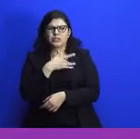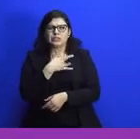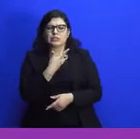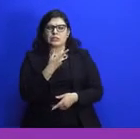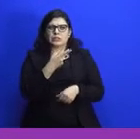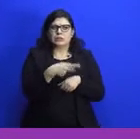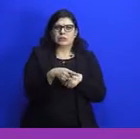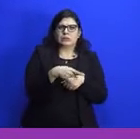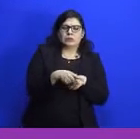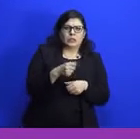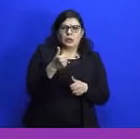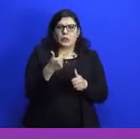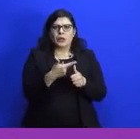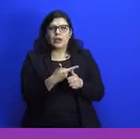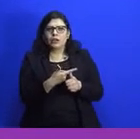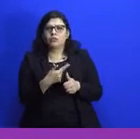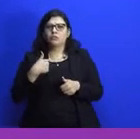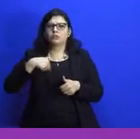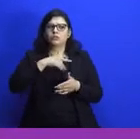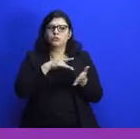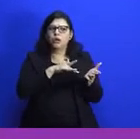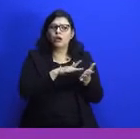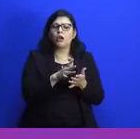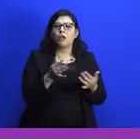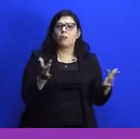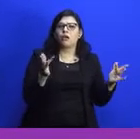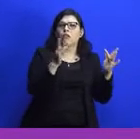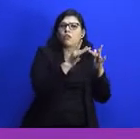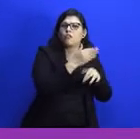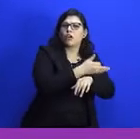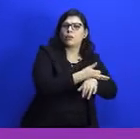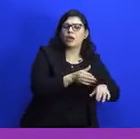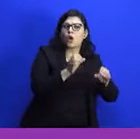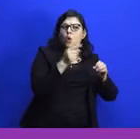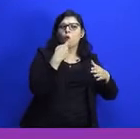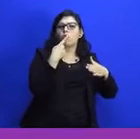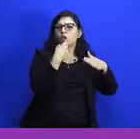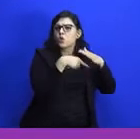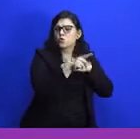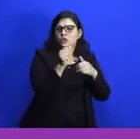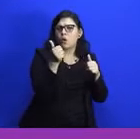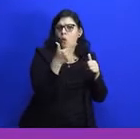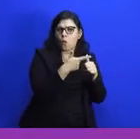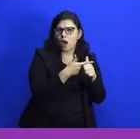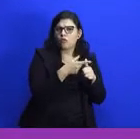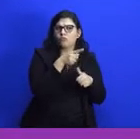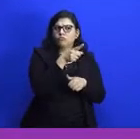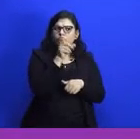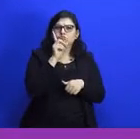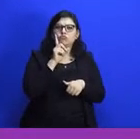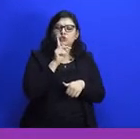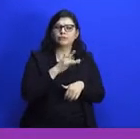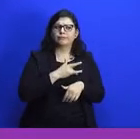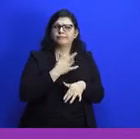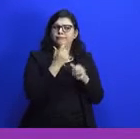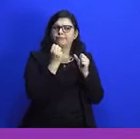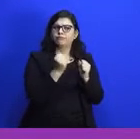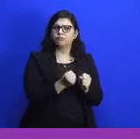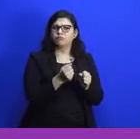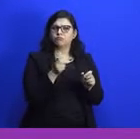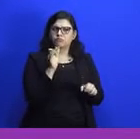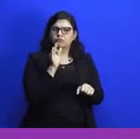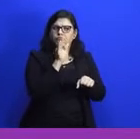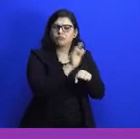para llamar a un familiar, denunciar cualquier caso de acoso ante las autoridades y brindarte resguardo, así como